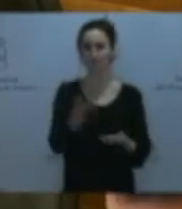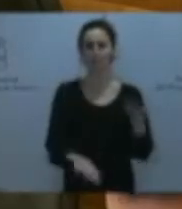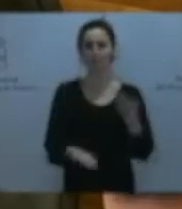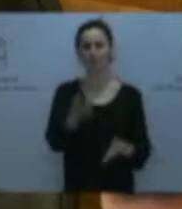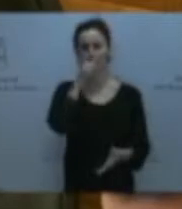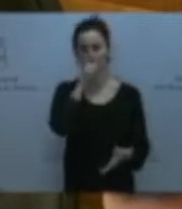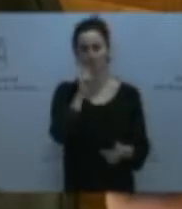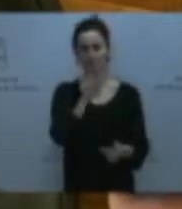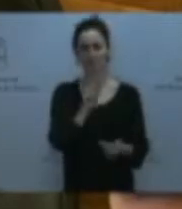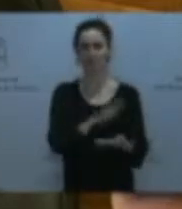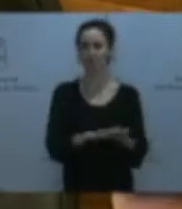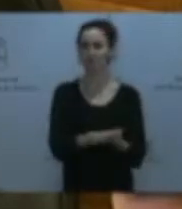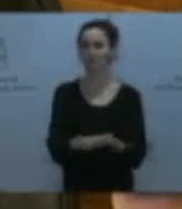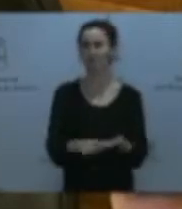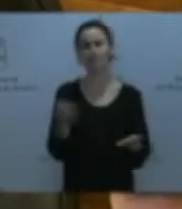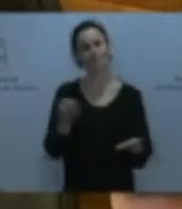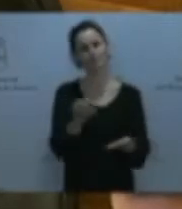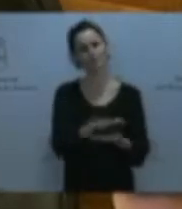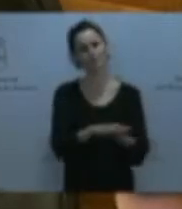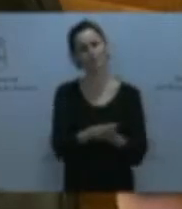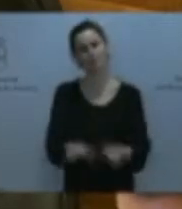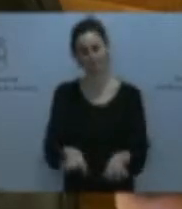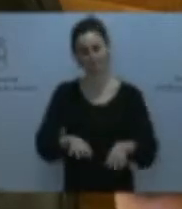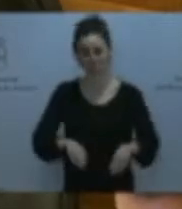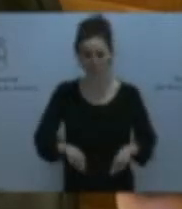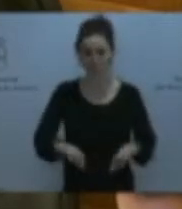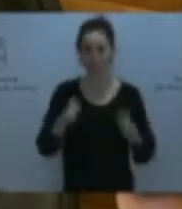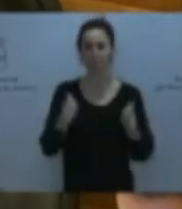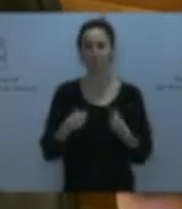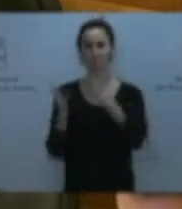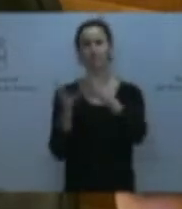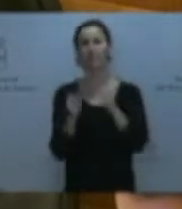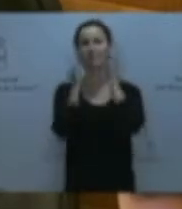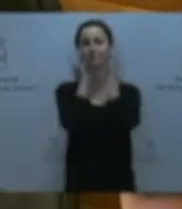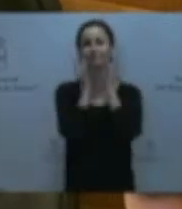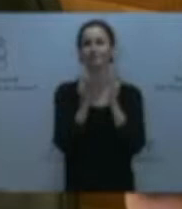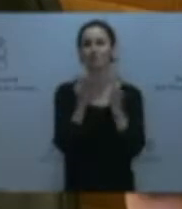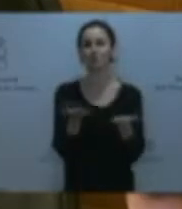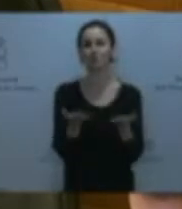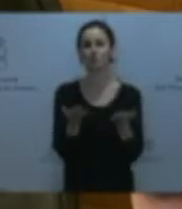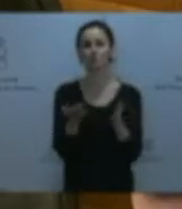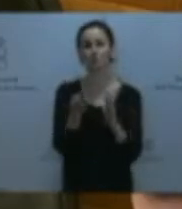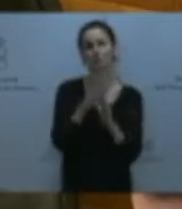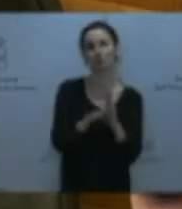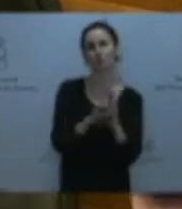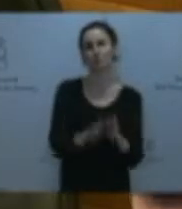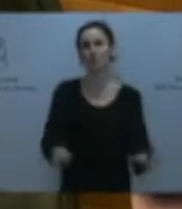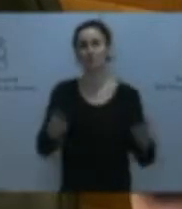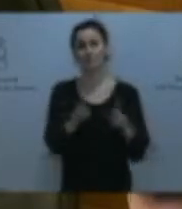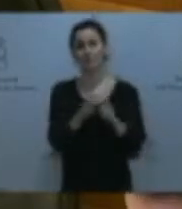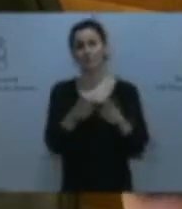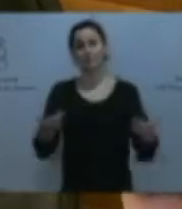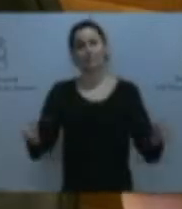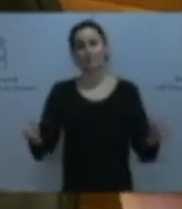Por lo tanto, hablemos con propiedad y asumamos que la población, en términos absolutos, no tiene un marco real de recuperación. Por